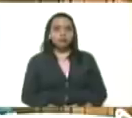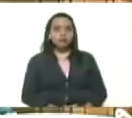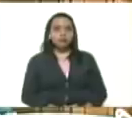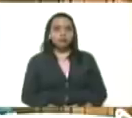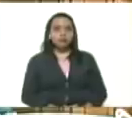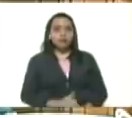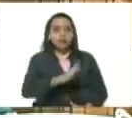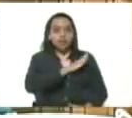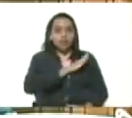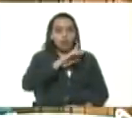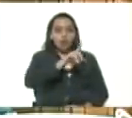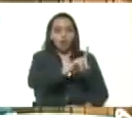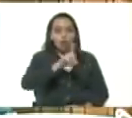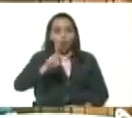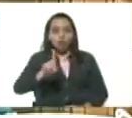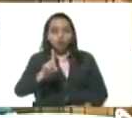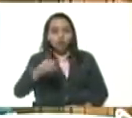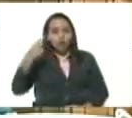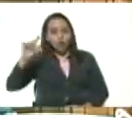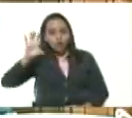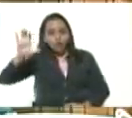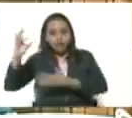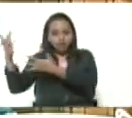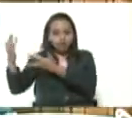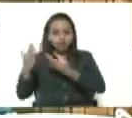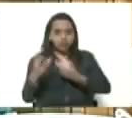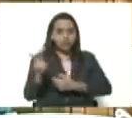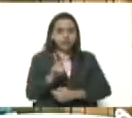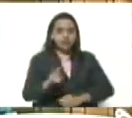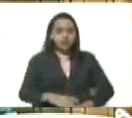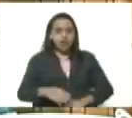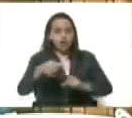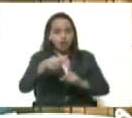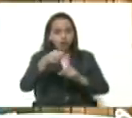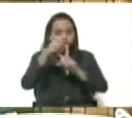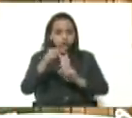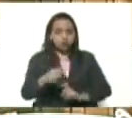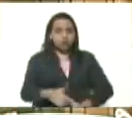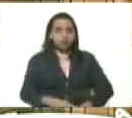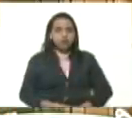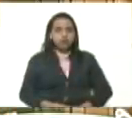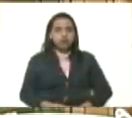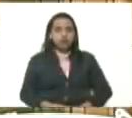Tenemos 11 casos importados, un caso con